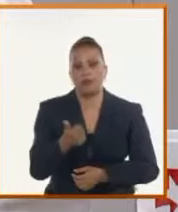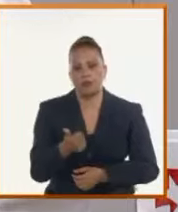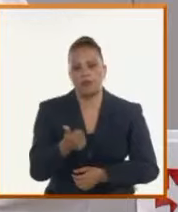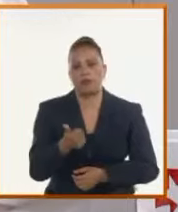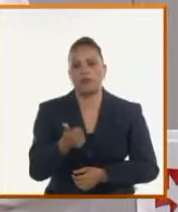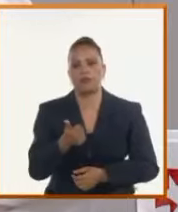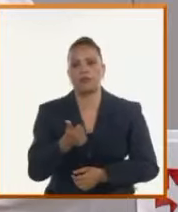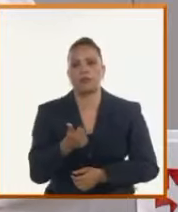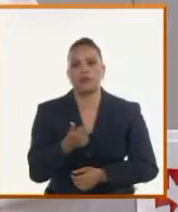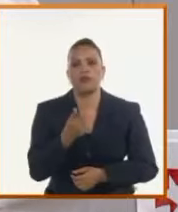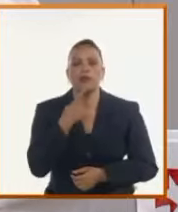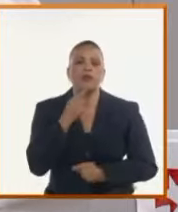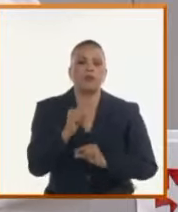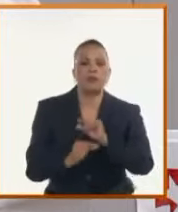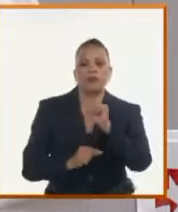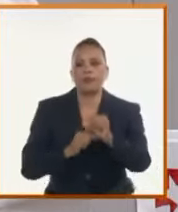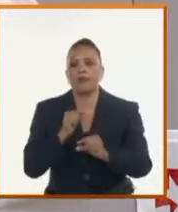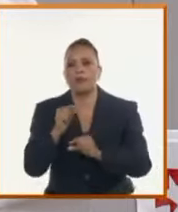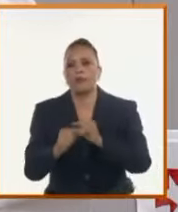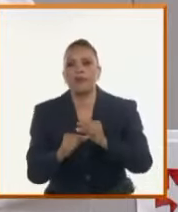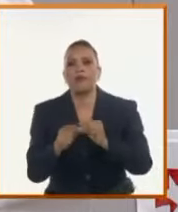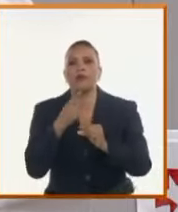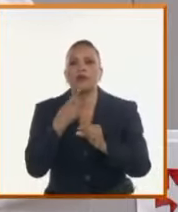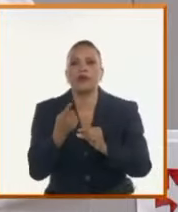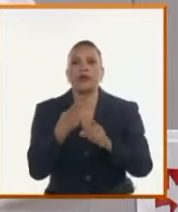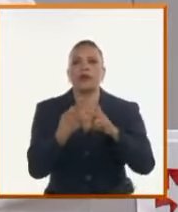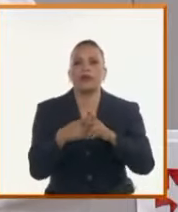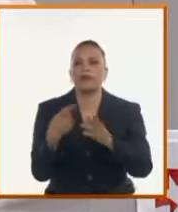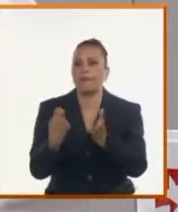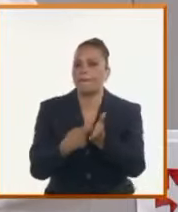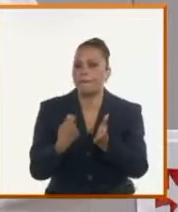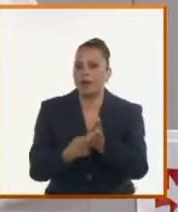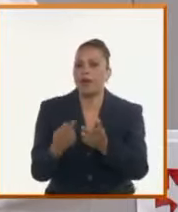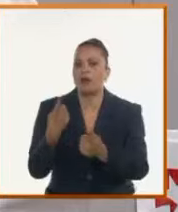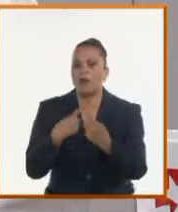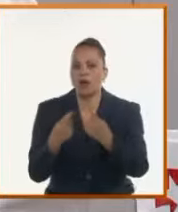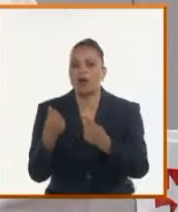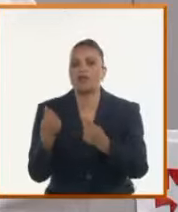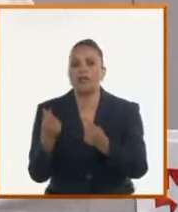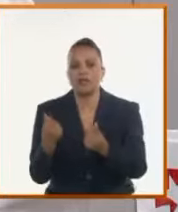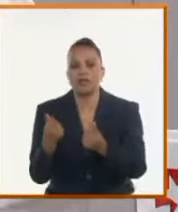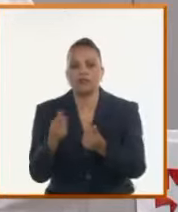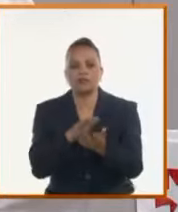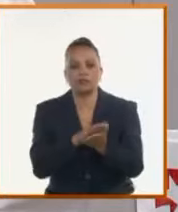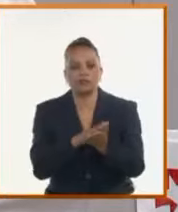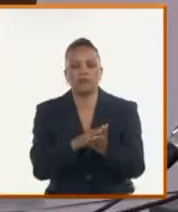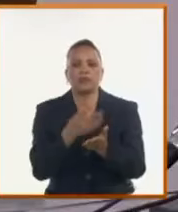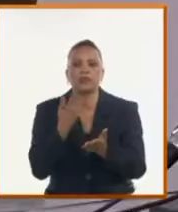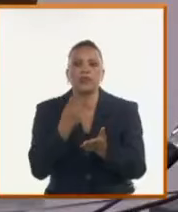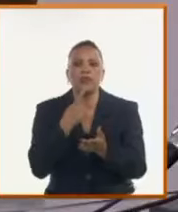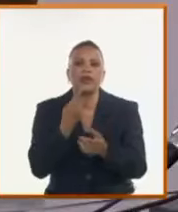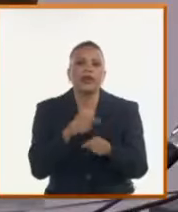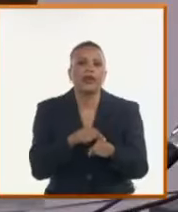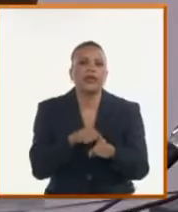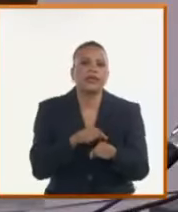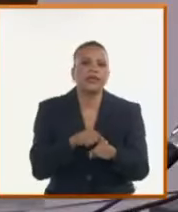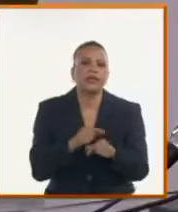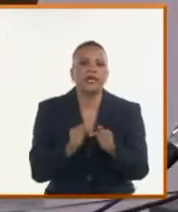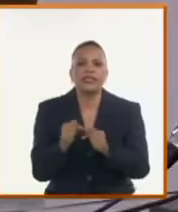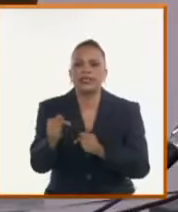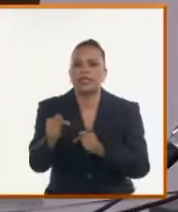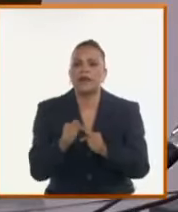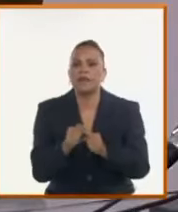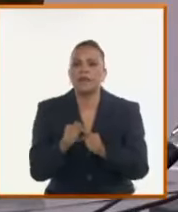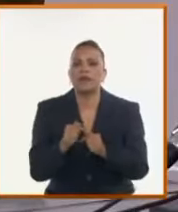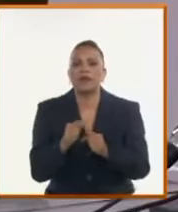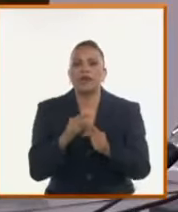de la mano seún vayan recibiéndose algunos financiamiento que tenemos previsto Cuál es el tramo que está está usando Jessi